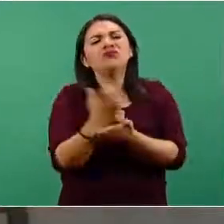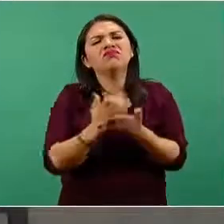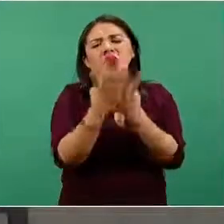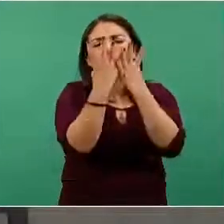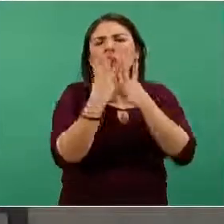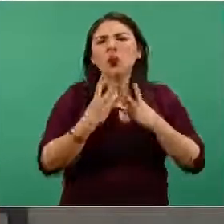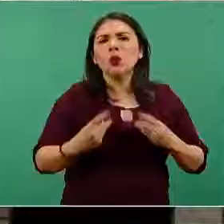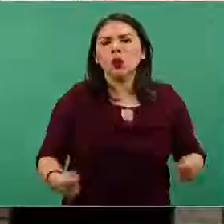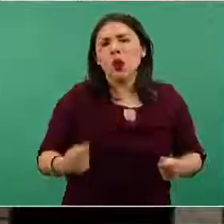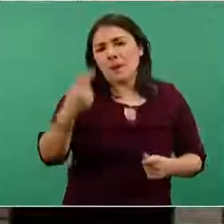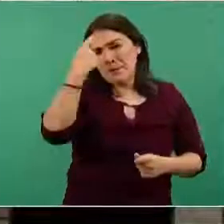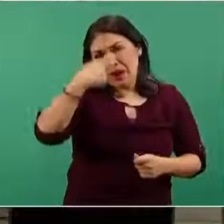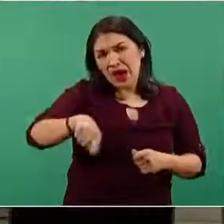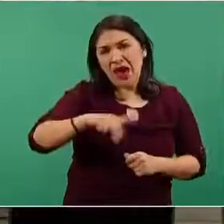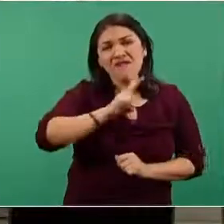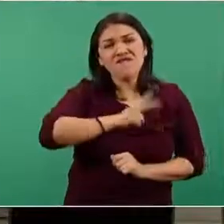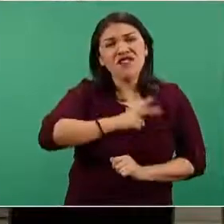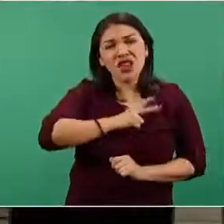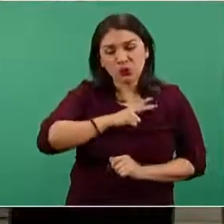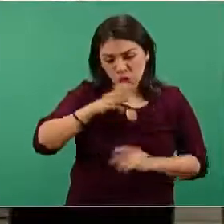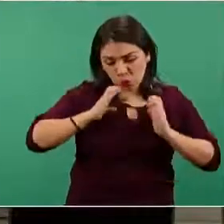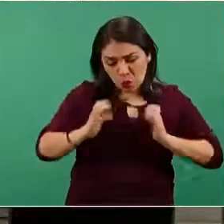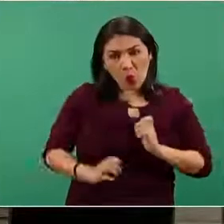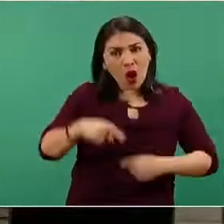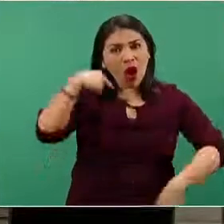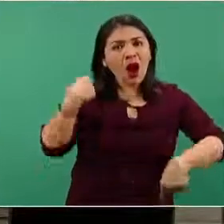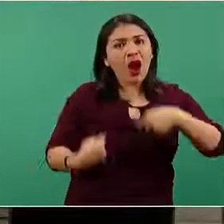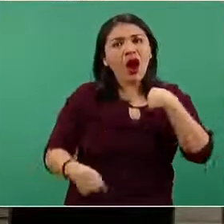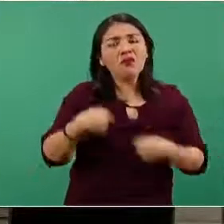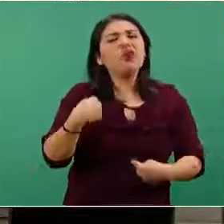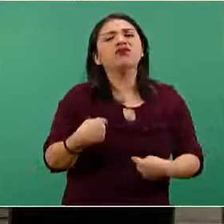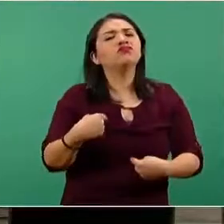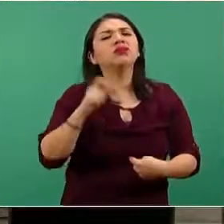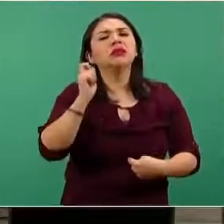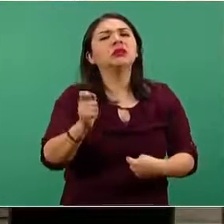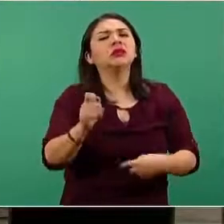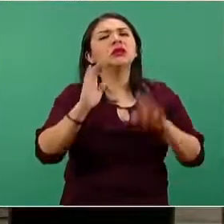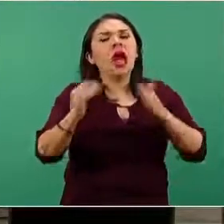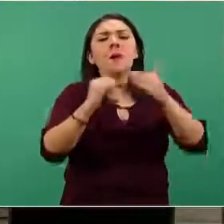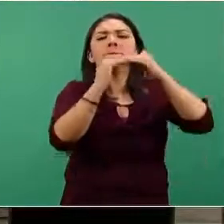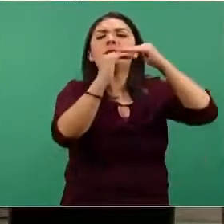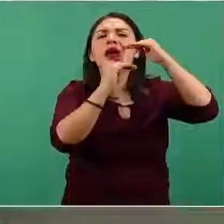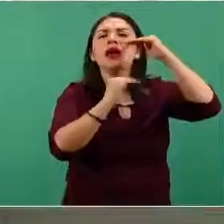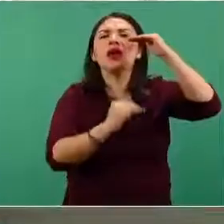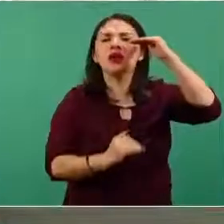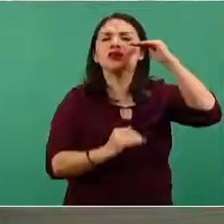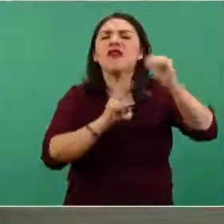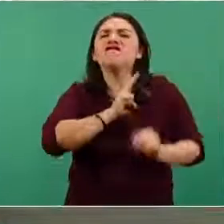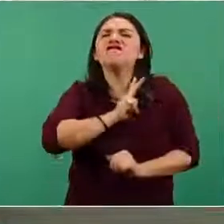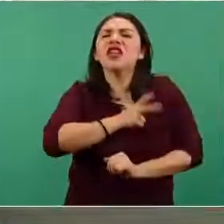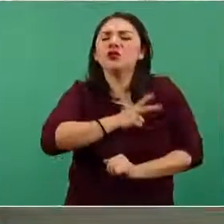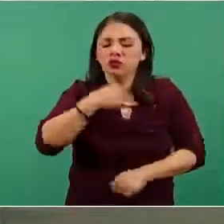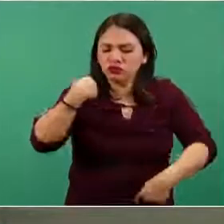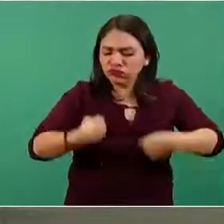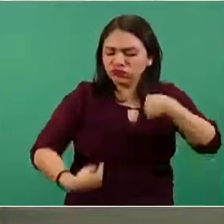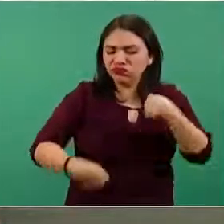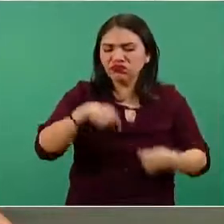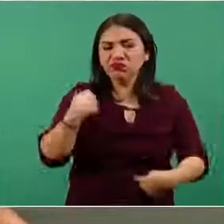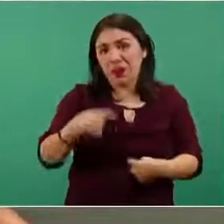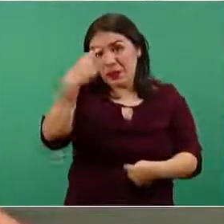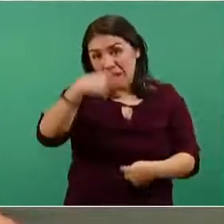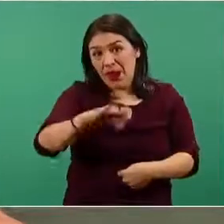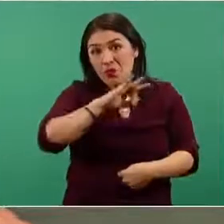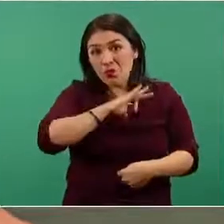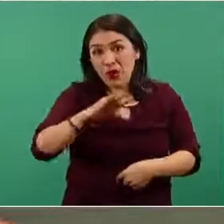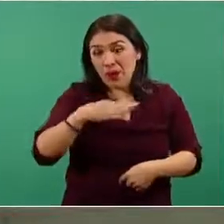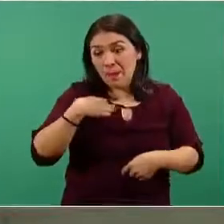respecto a la carga viral. Le llamamos carga viral a la cantidad relativa de virus activos que se encuentran